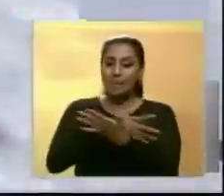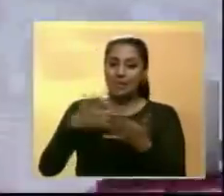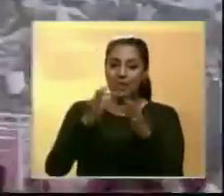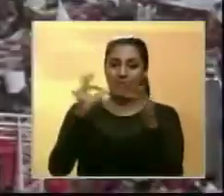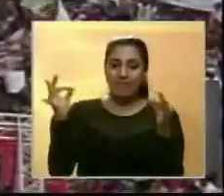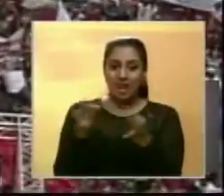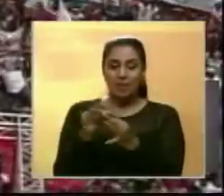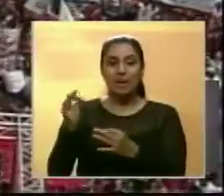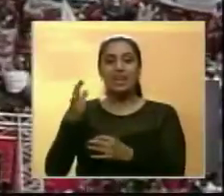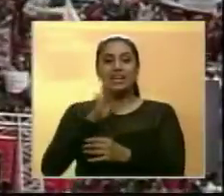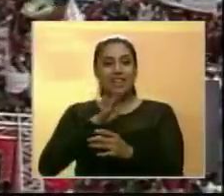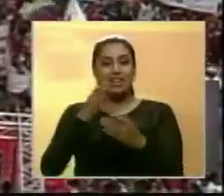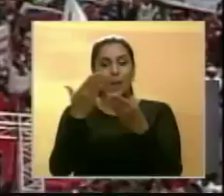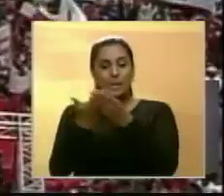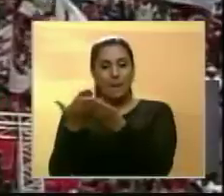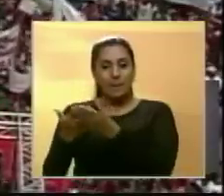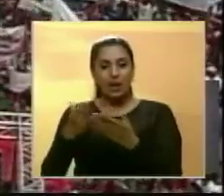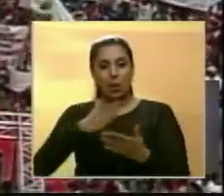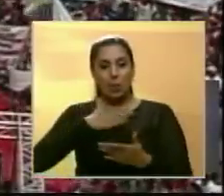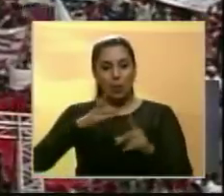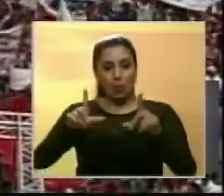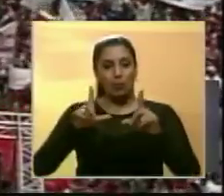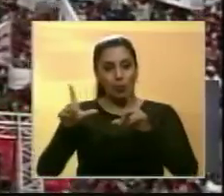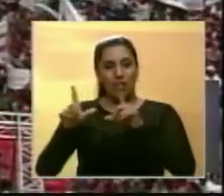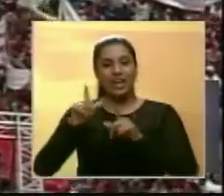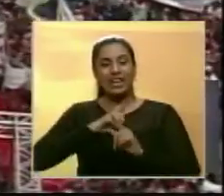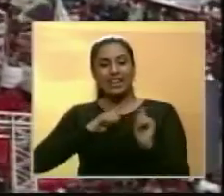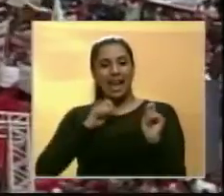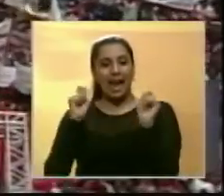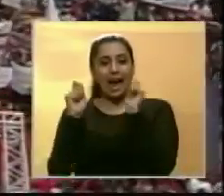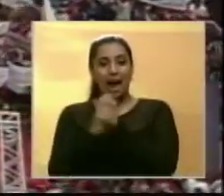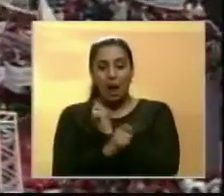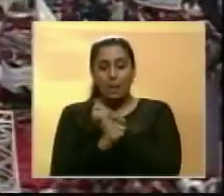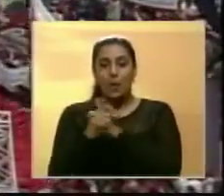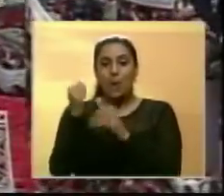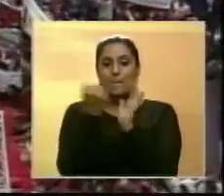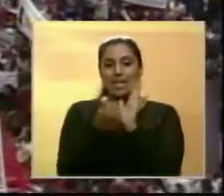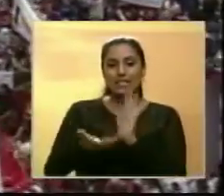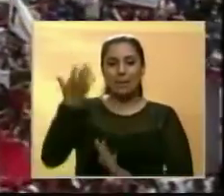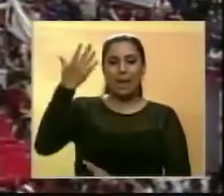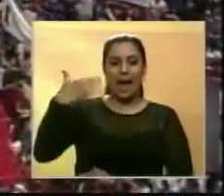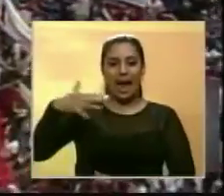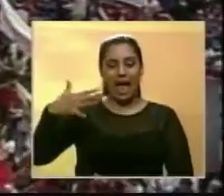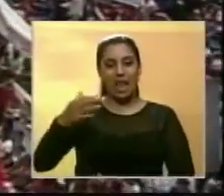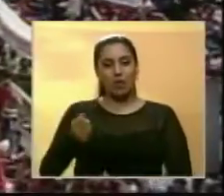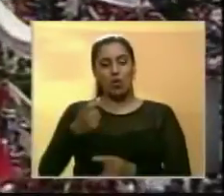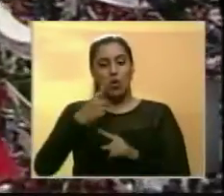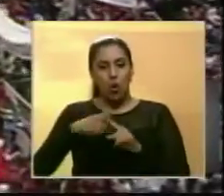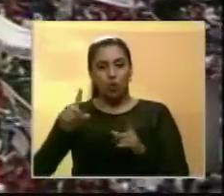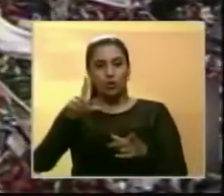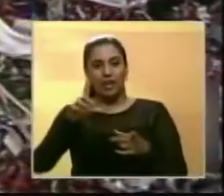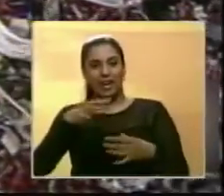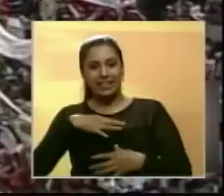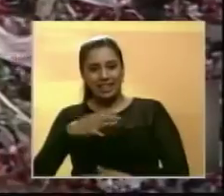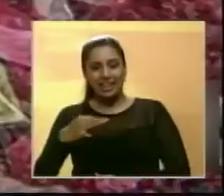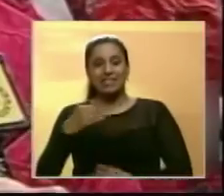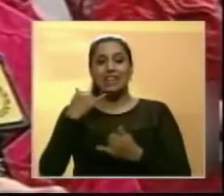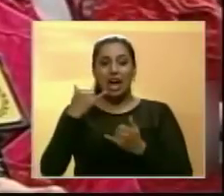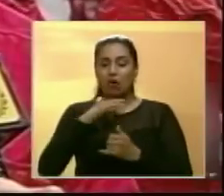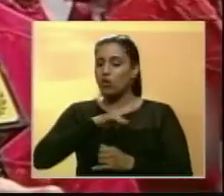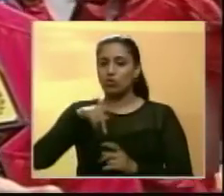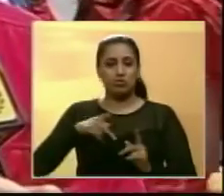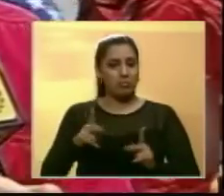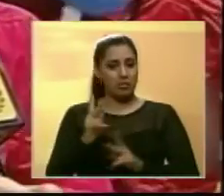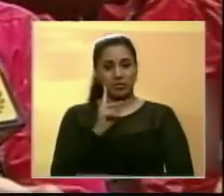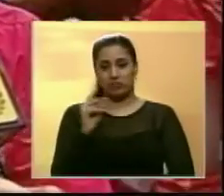familias que ya tienen su título de propiedad, le vayan a modificar los precios, las condiciones de intereses. Nosotros no vamos a